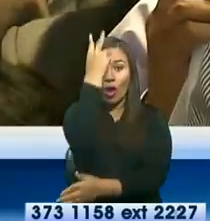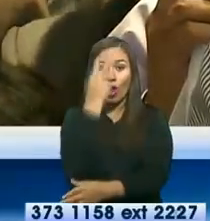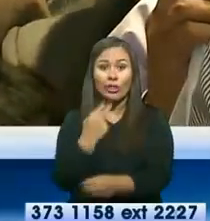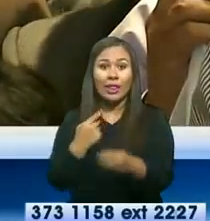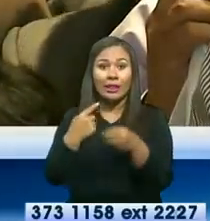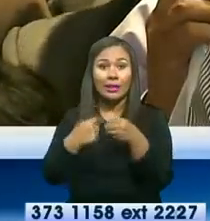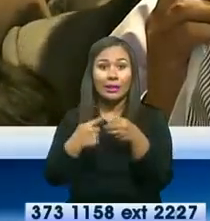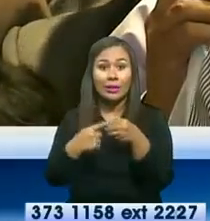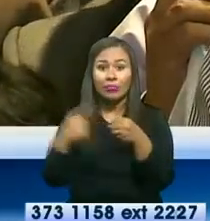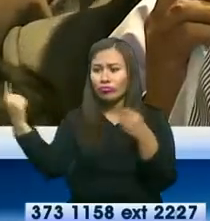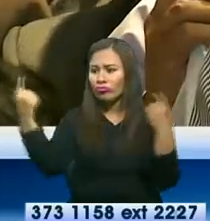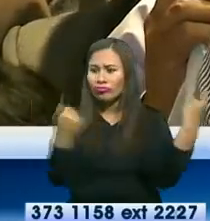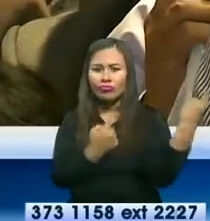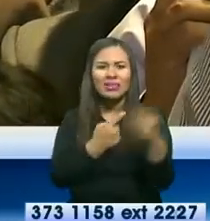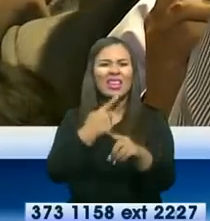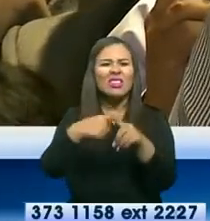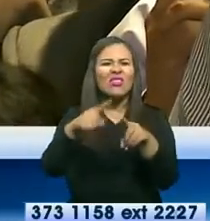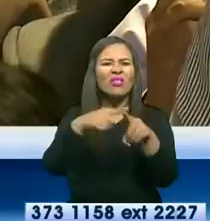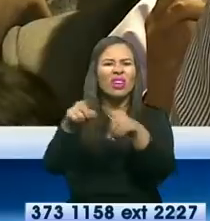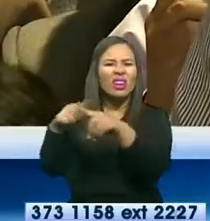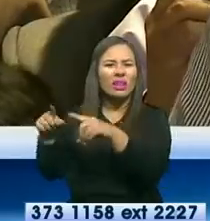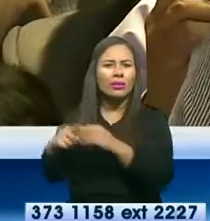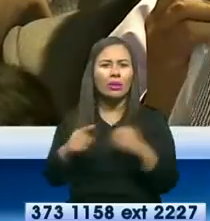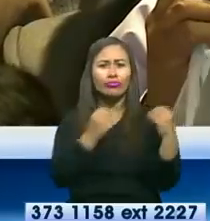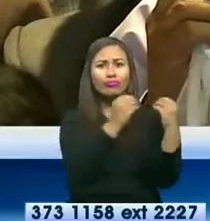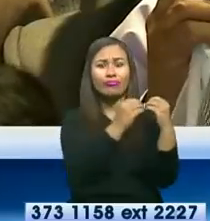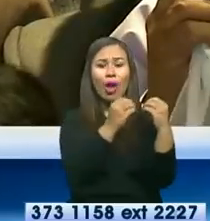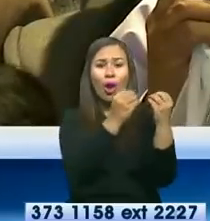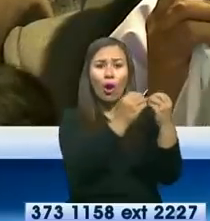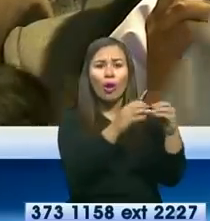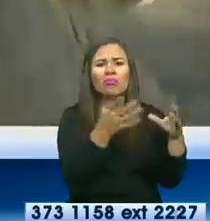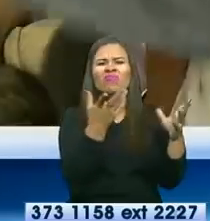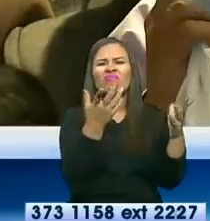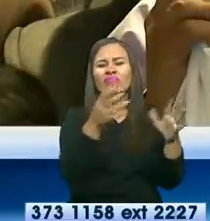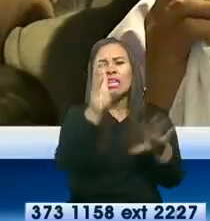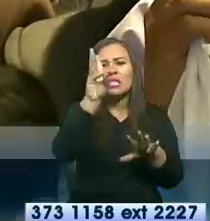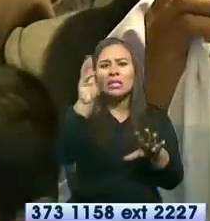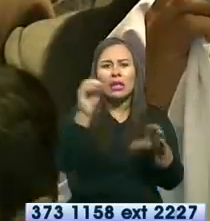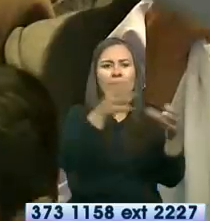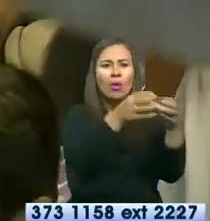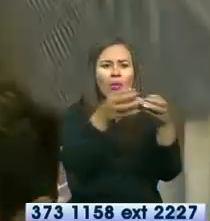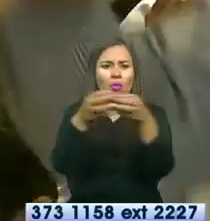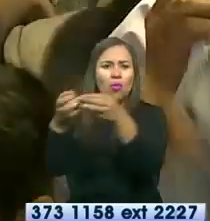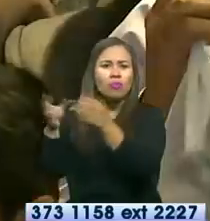la que participaron representantes de más de 60 colectivos.